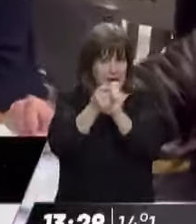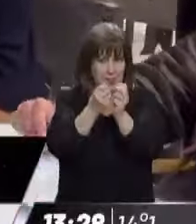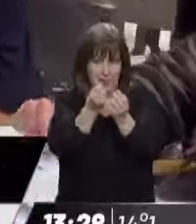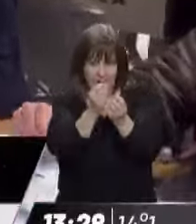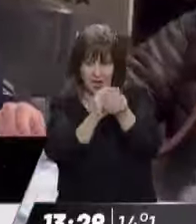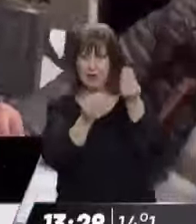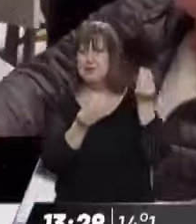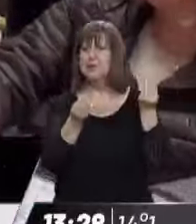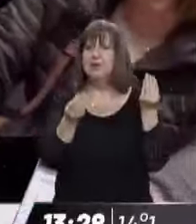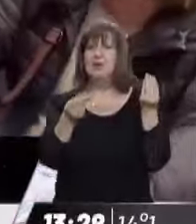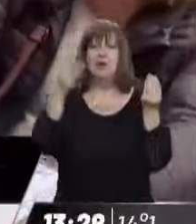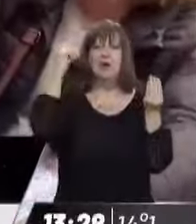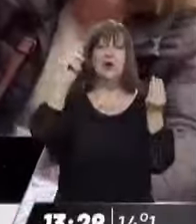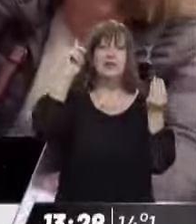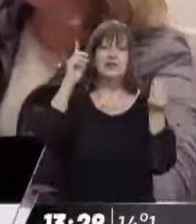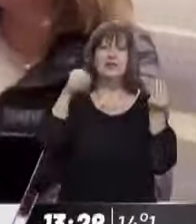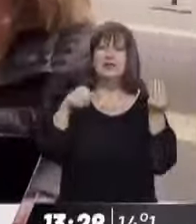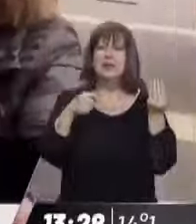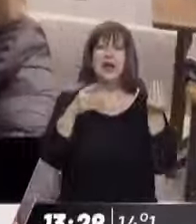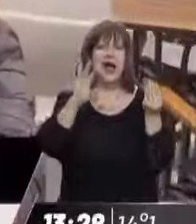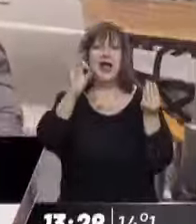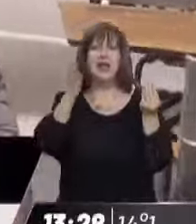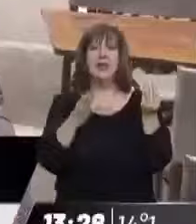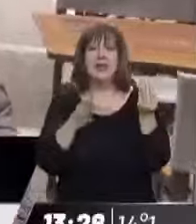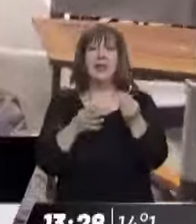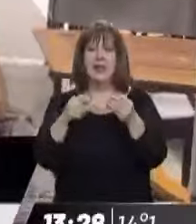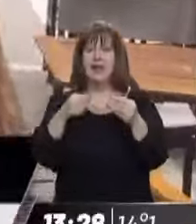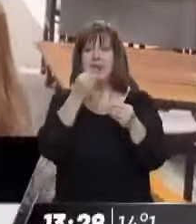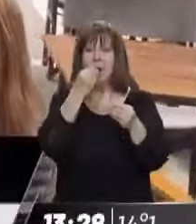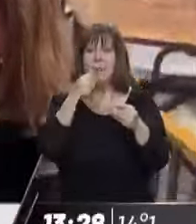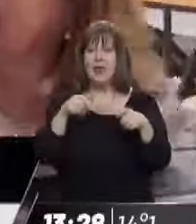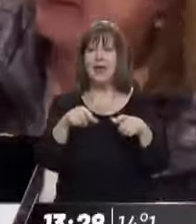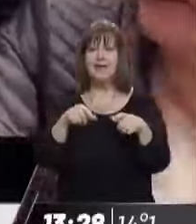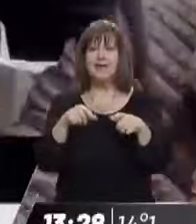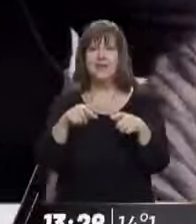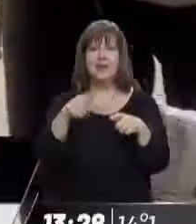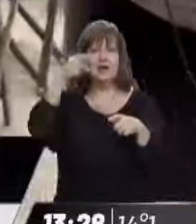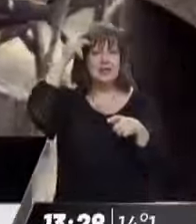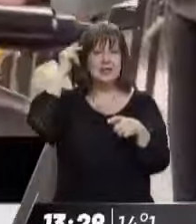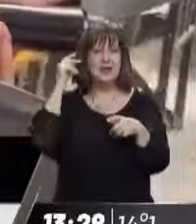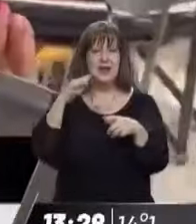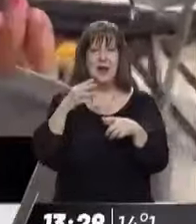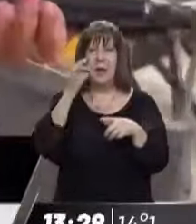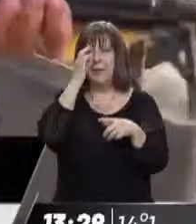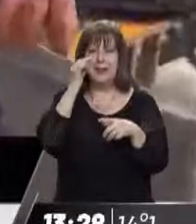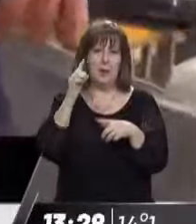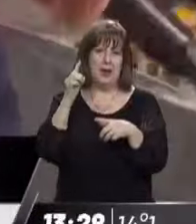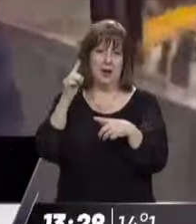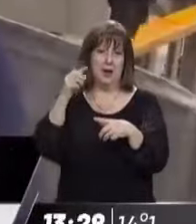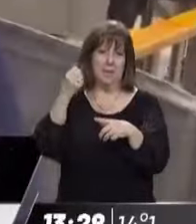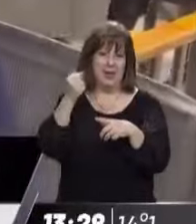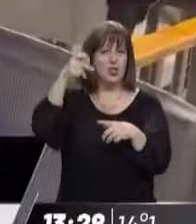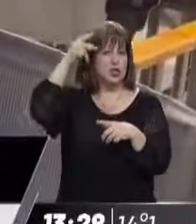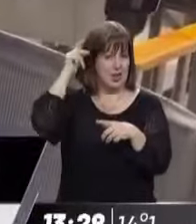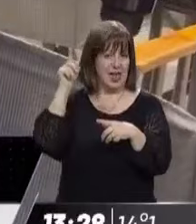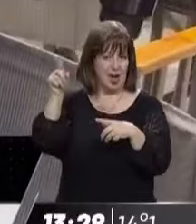ejemplo, ¿cuánto pagas acá y cuánto pagarías en Chile? En porcentaje, aunque sea. Esta comida... En Chile debe estar arriba de 20 mil pesos.